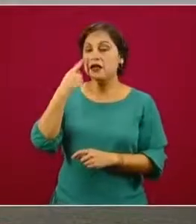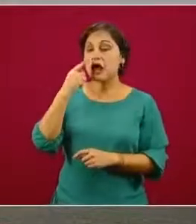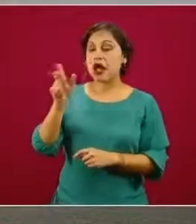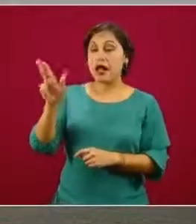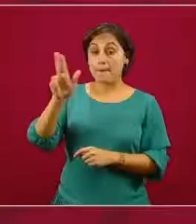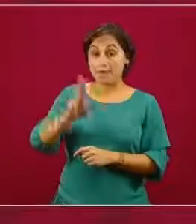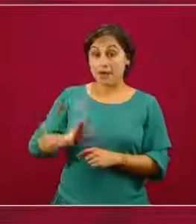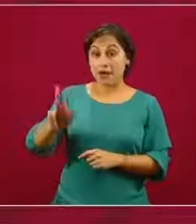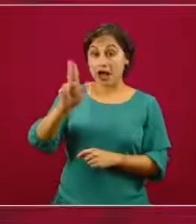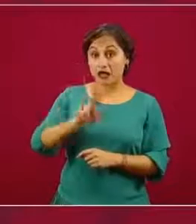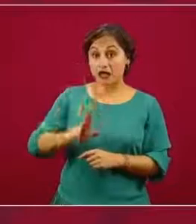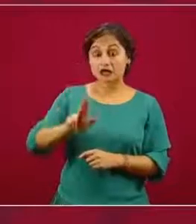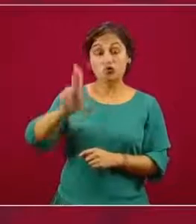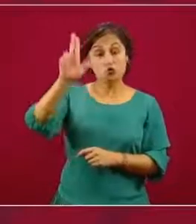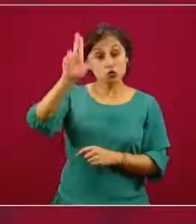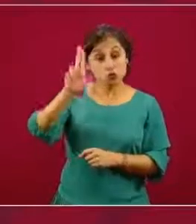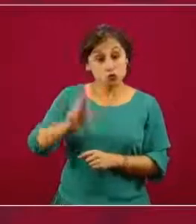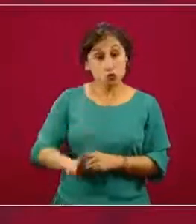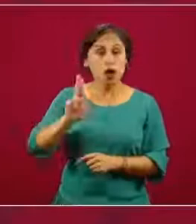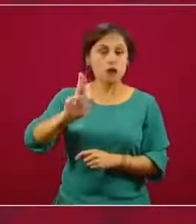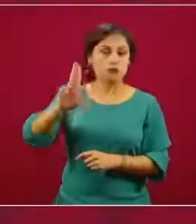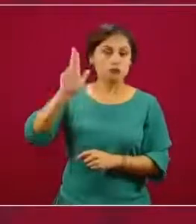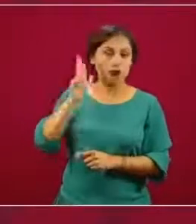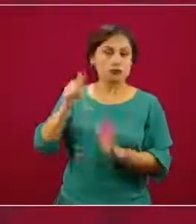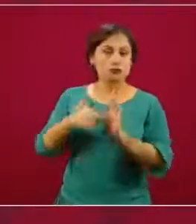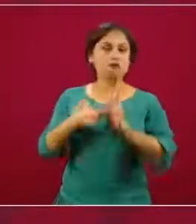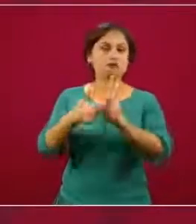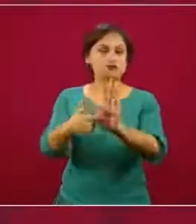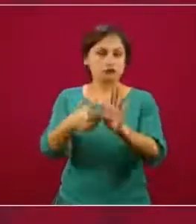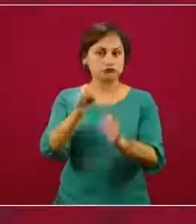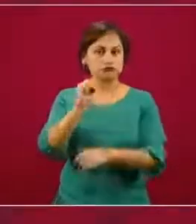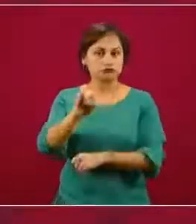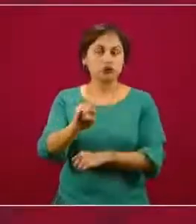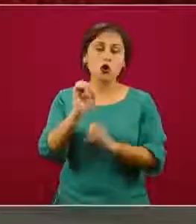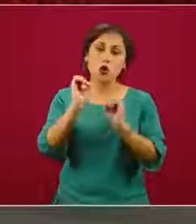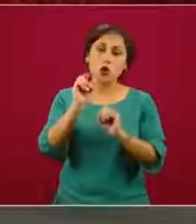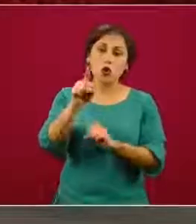aquí lo presentamos el martes pasado y en esta misma página